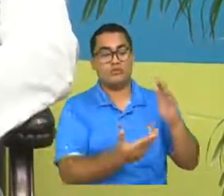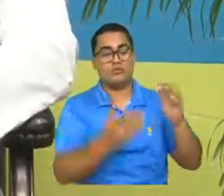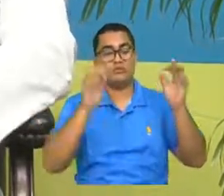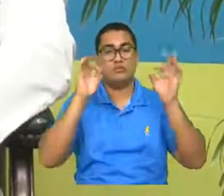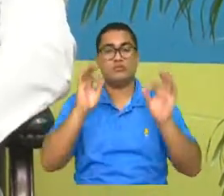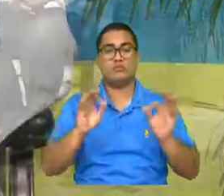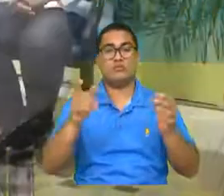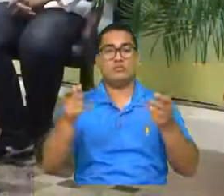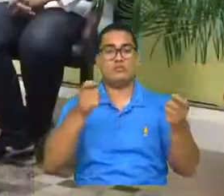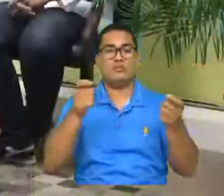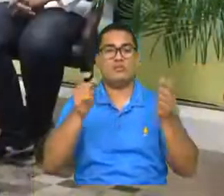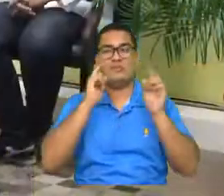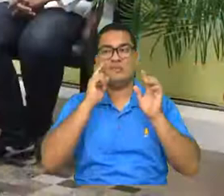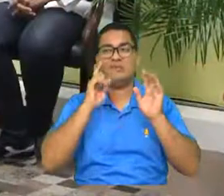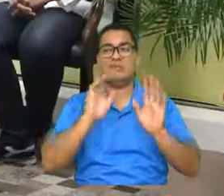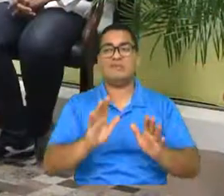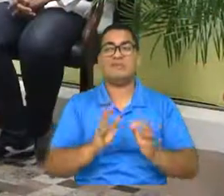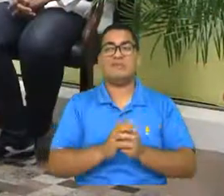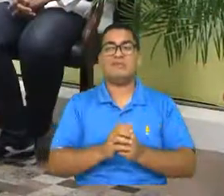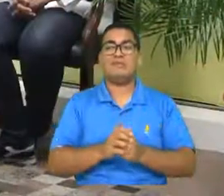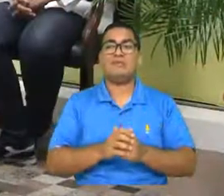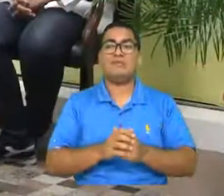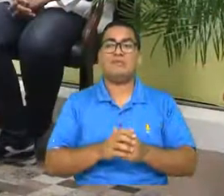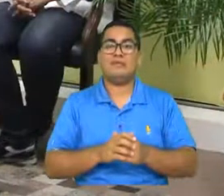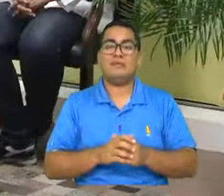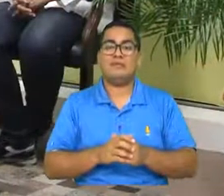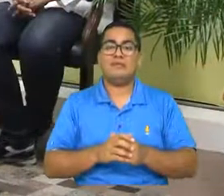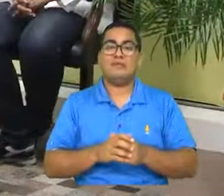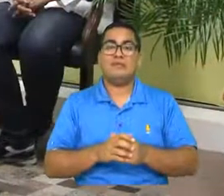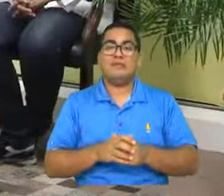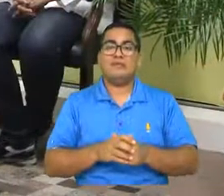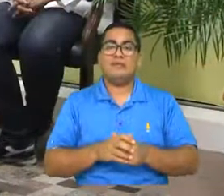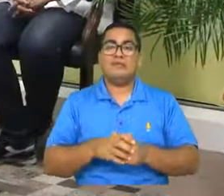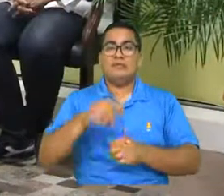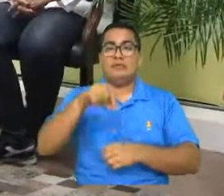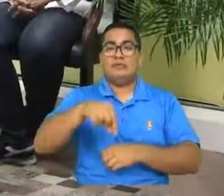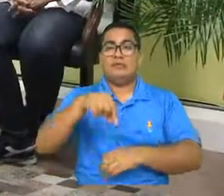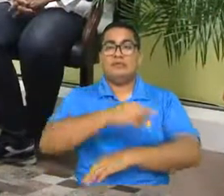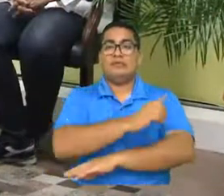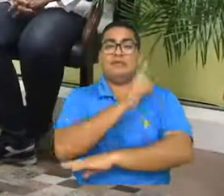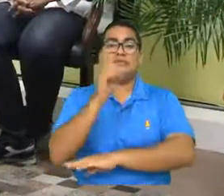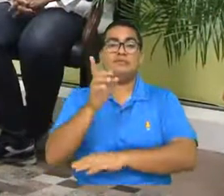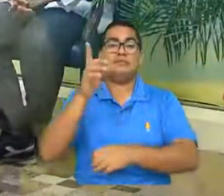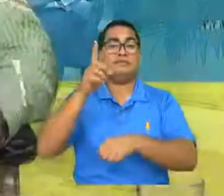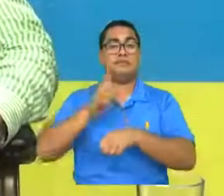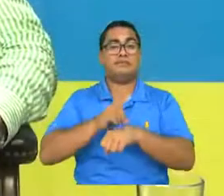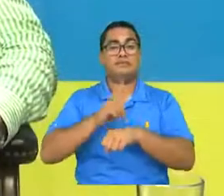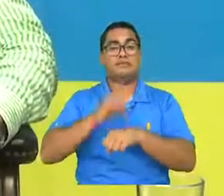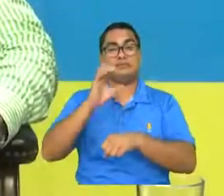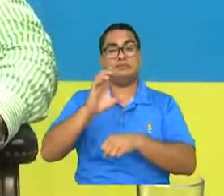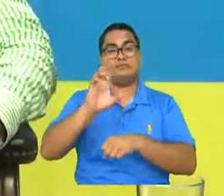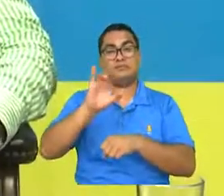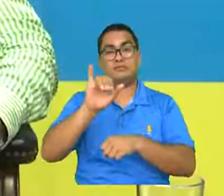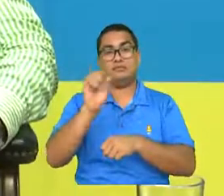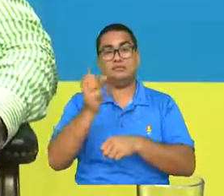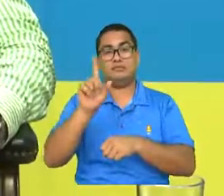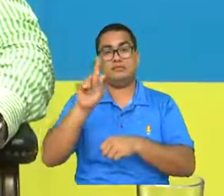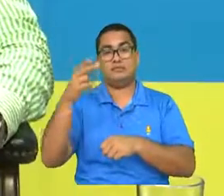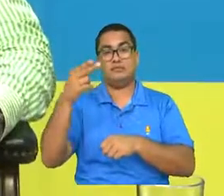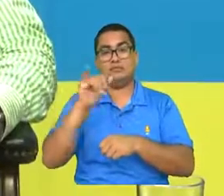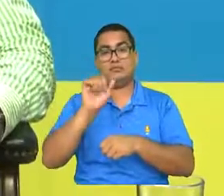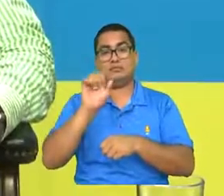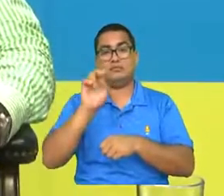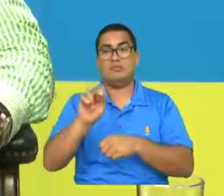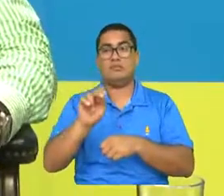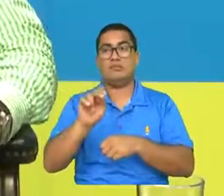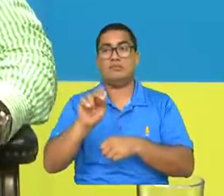el control de la mosquita. Precisamente, doctora, hoy hablaba el doctor Cristian Toledo también de una donación.